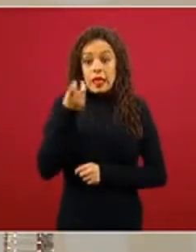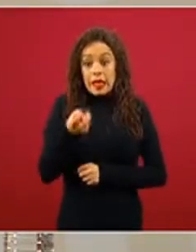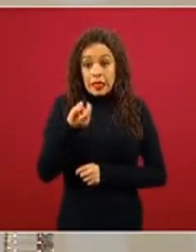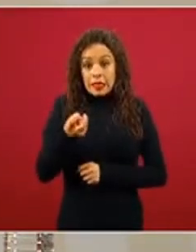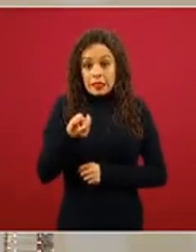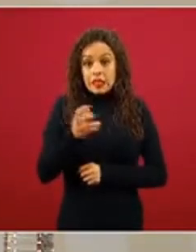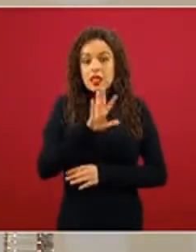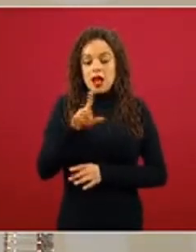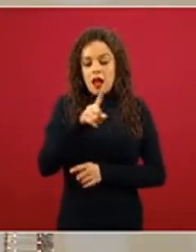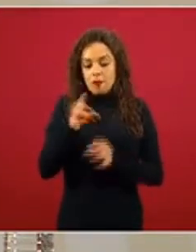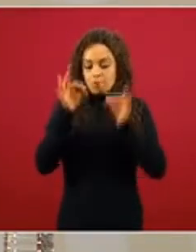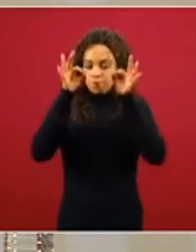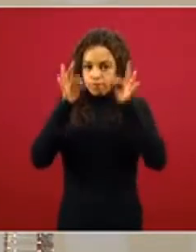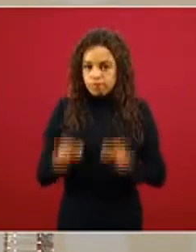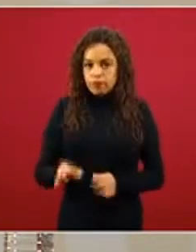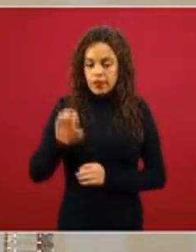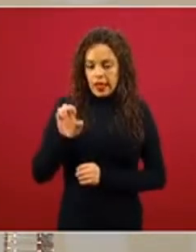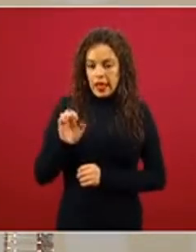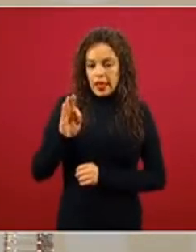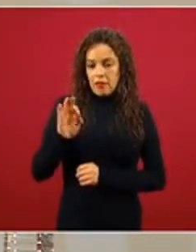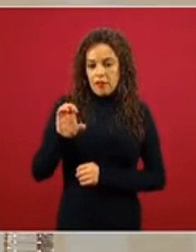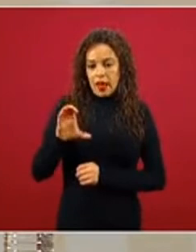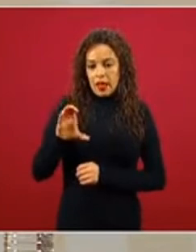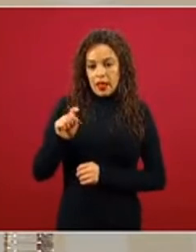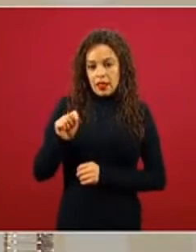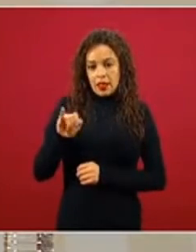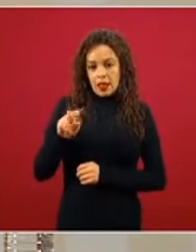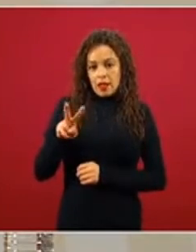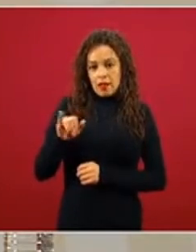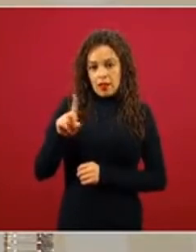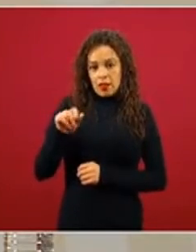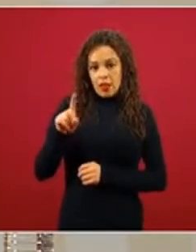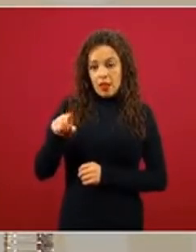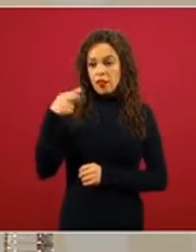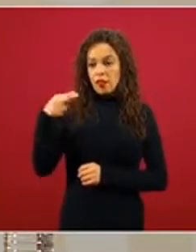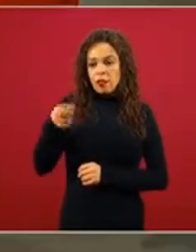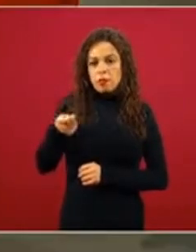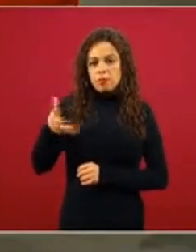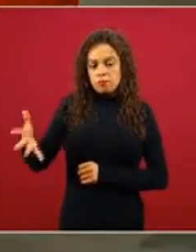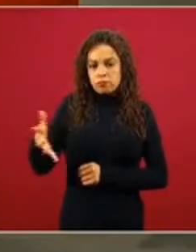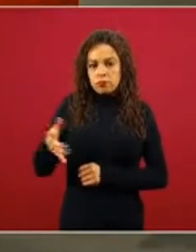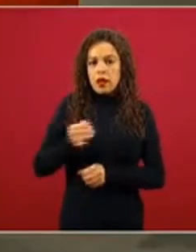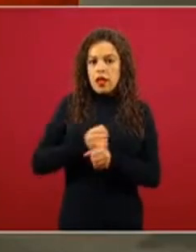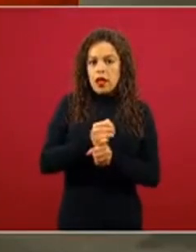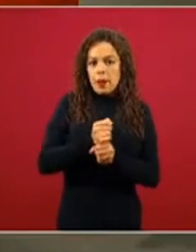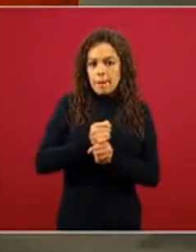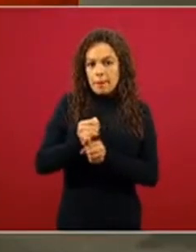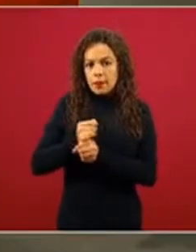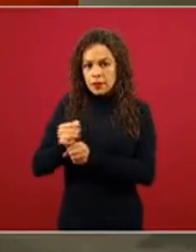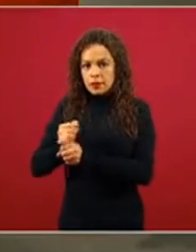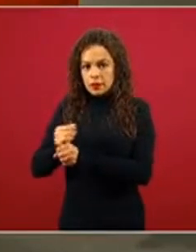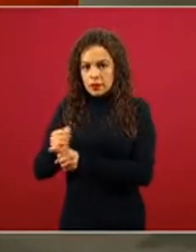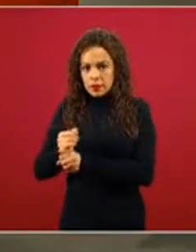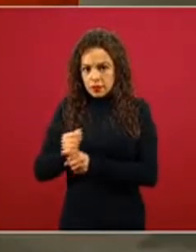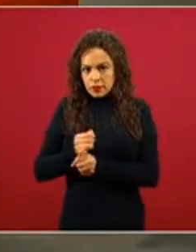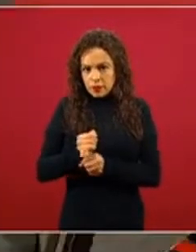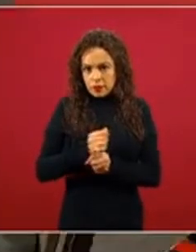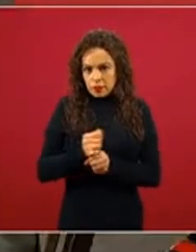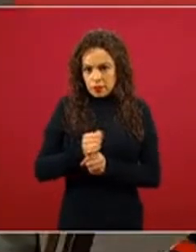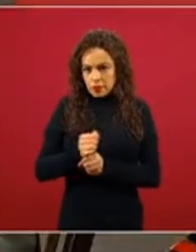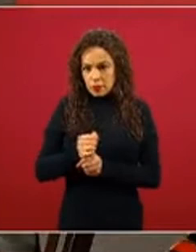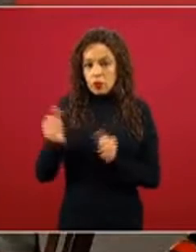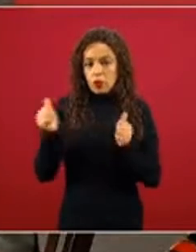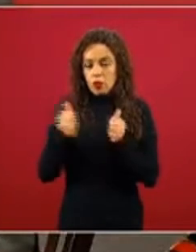la efectividad y eso ya se llama investigación post-autorización o post-licenciamiento y se hace